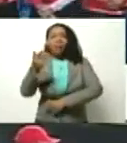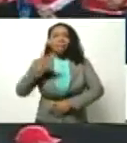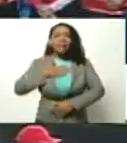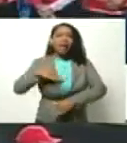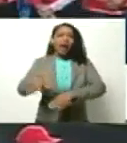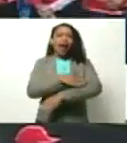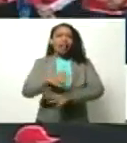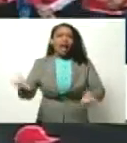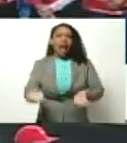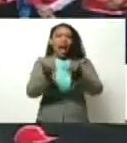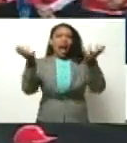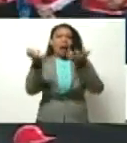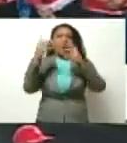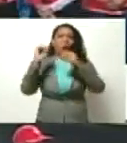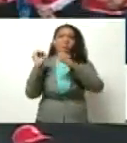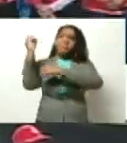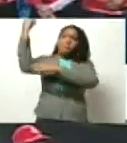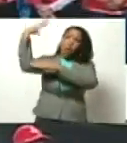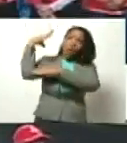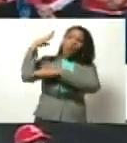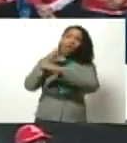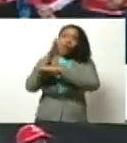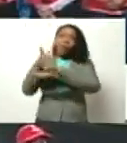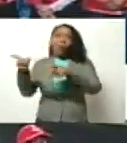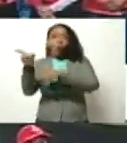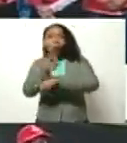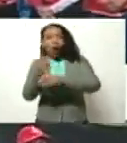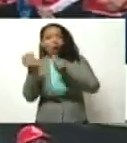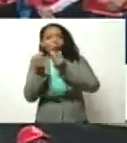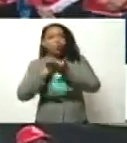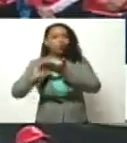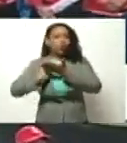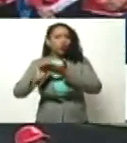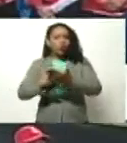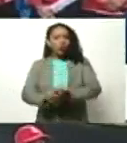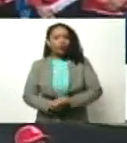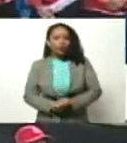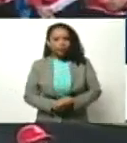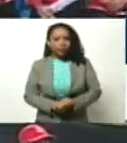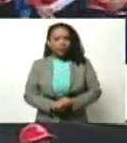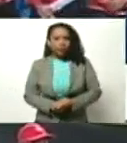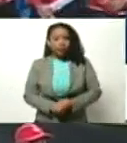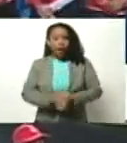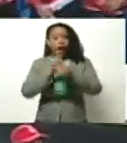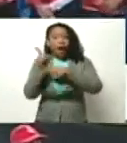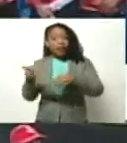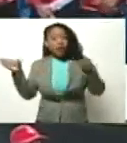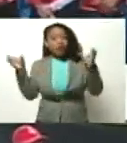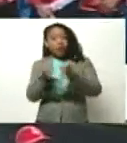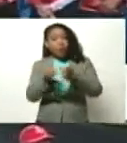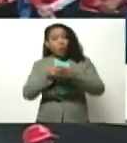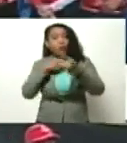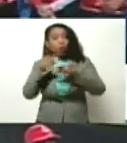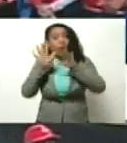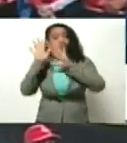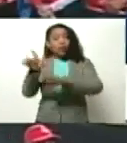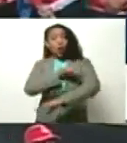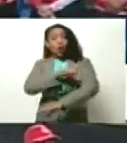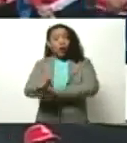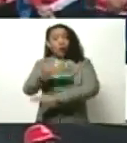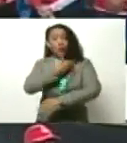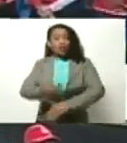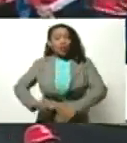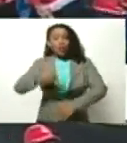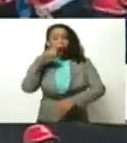mi calle se quemó el transformador y vamos a buscar la manera de solucionarlo Ese es el partido que ha ordenado el presidente